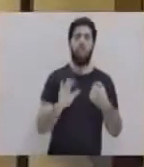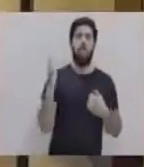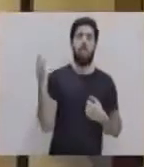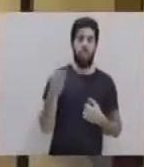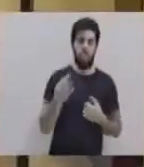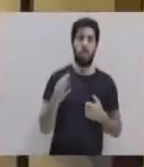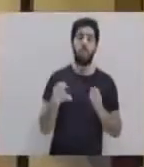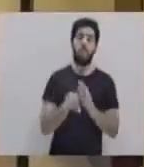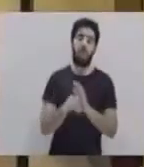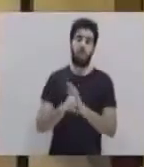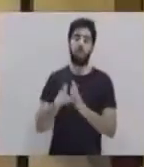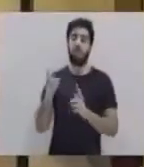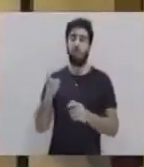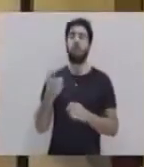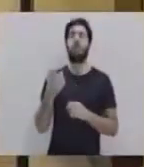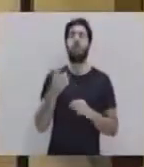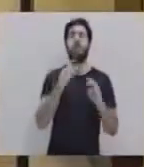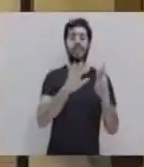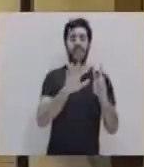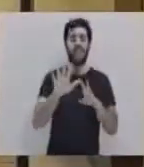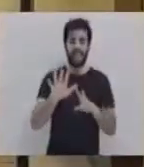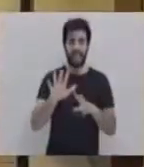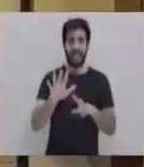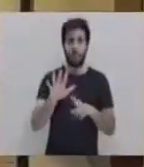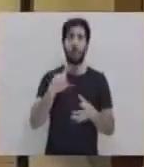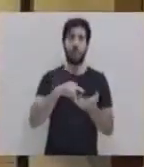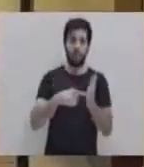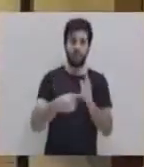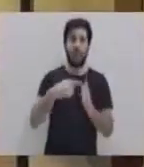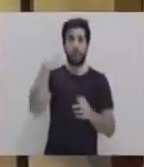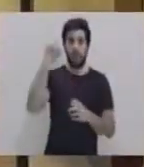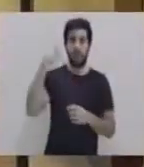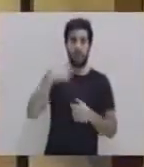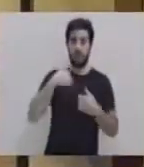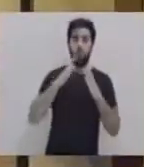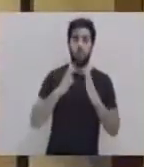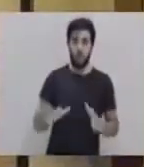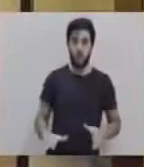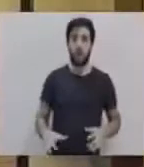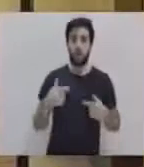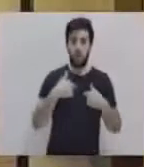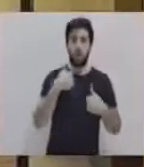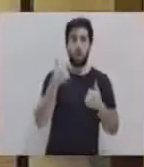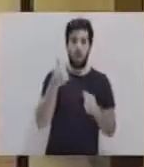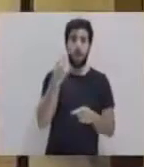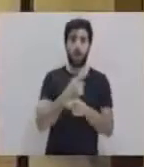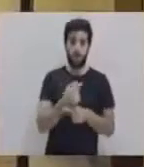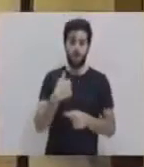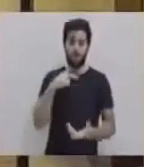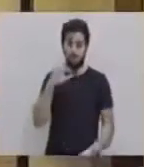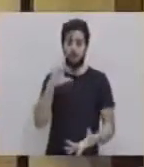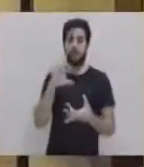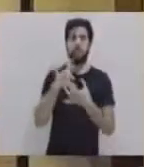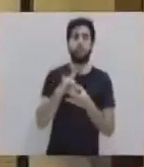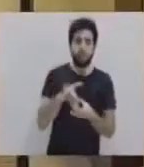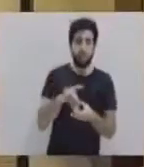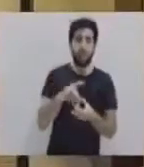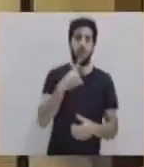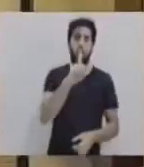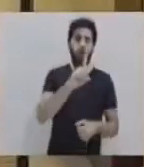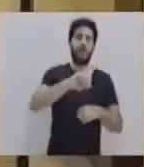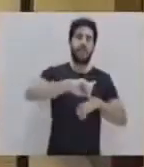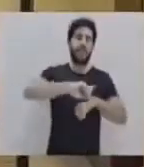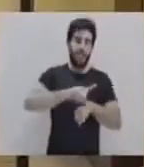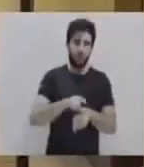freno. De igual manera, los 75 milésimas de segundo es para un ser humano en óptimas condiciones físicas, lo cual pues